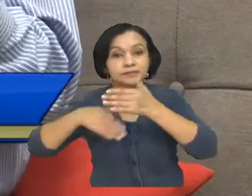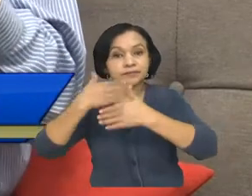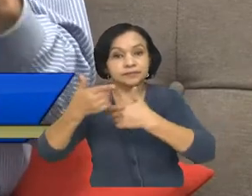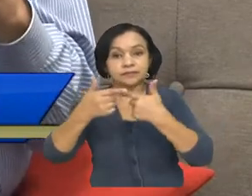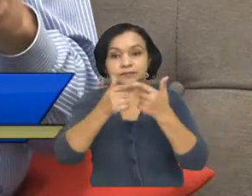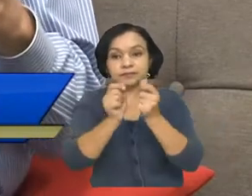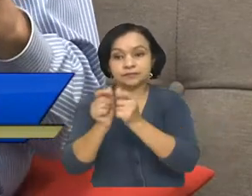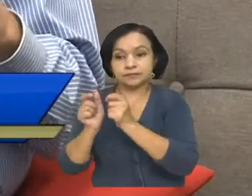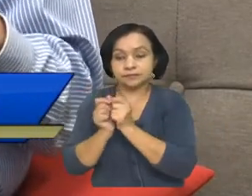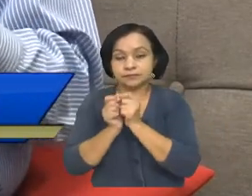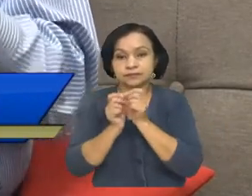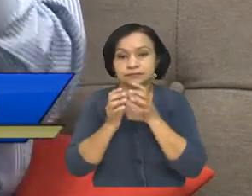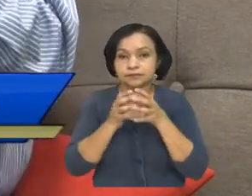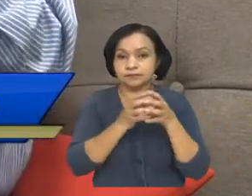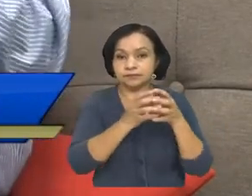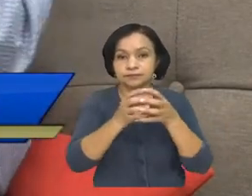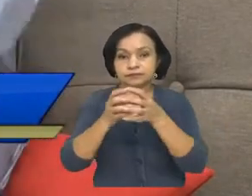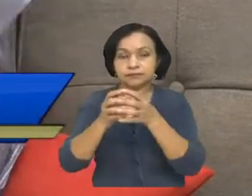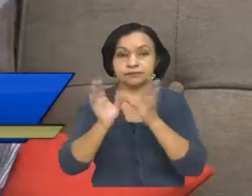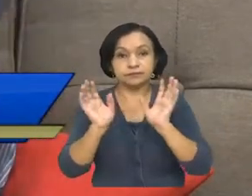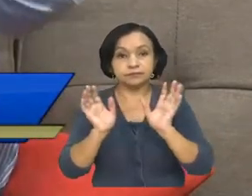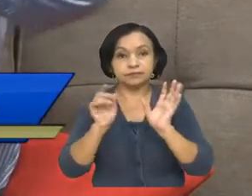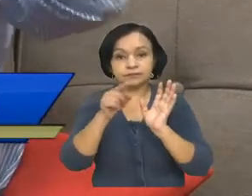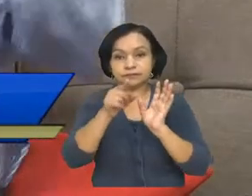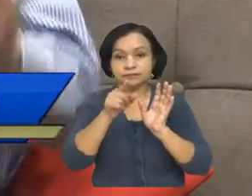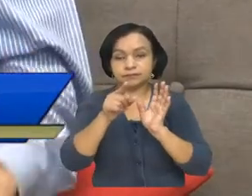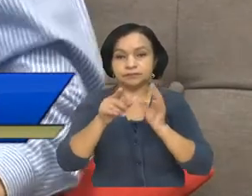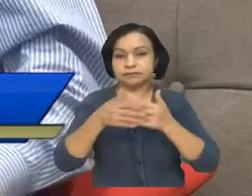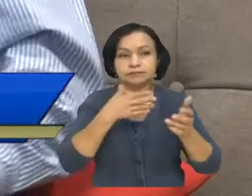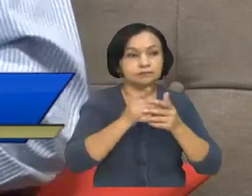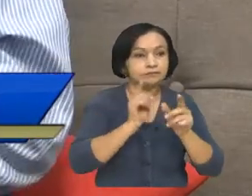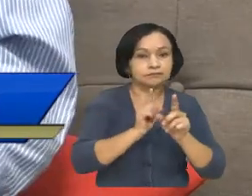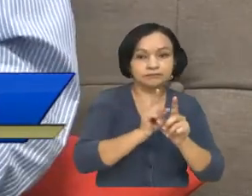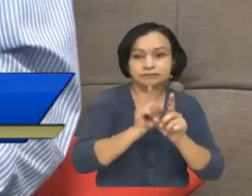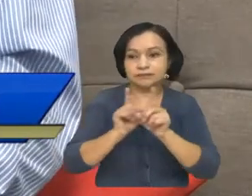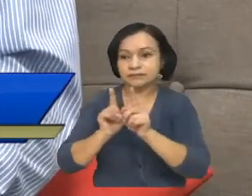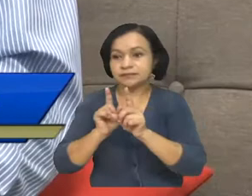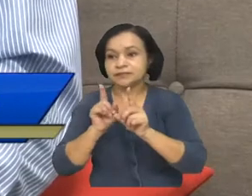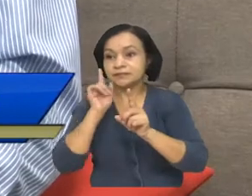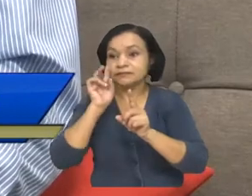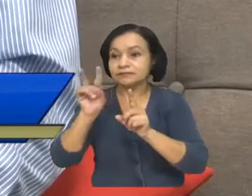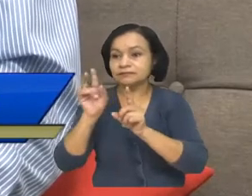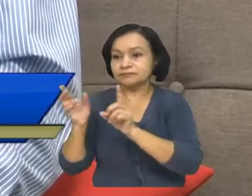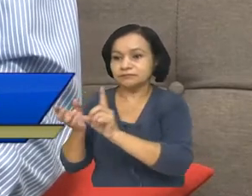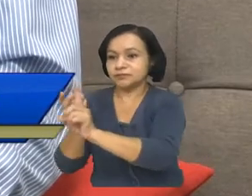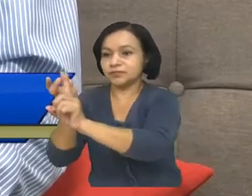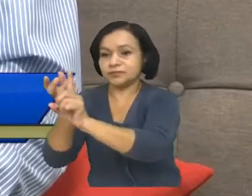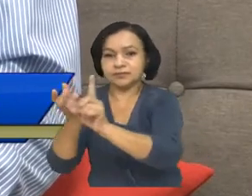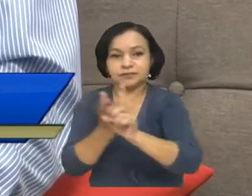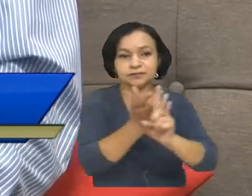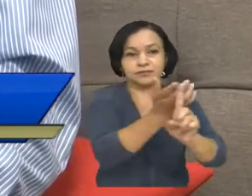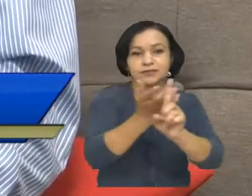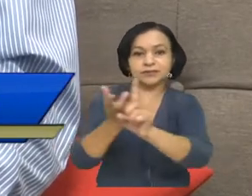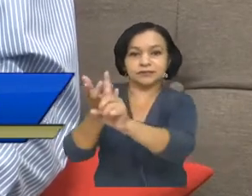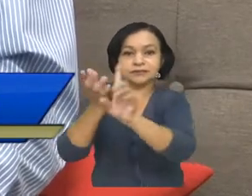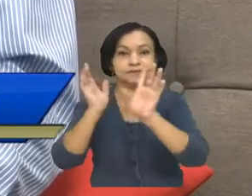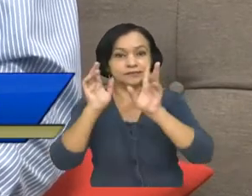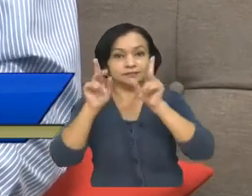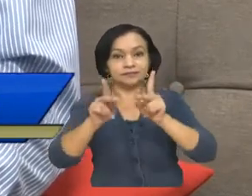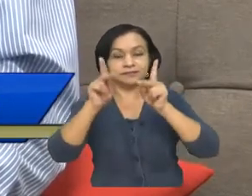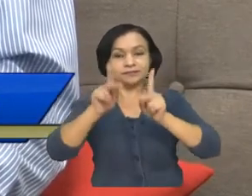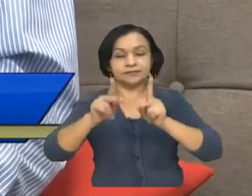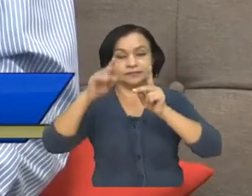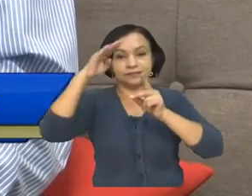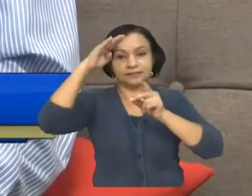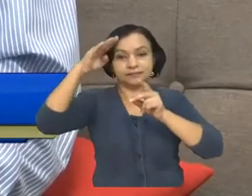grupos relativamente grandes, porque vos seguías a alguien, ¿qué vas a hacer? Porque si la vanguardia, que le llaman, la